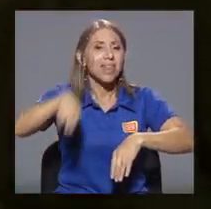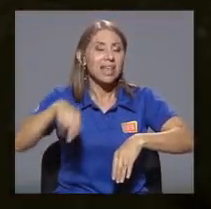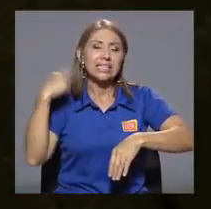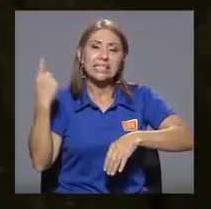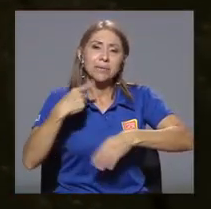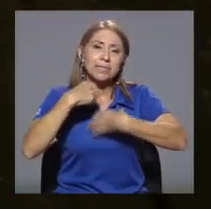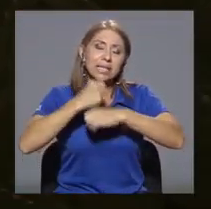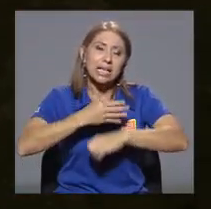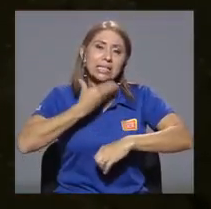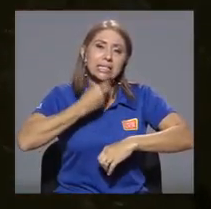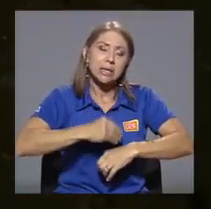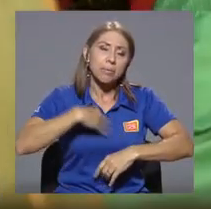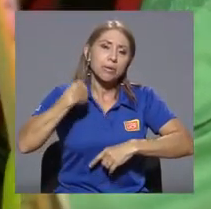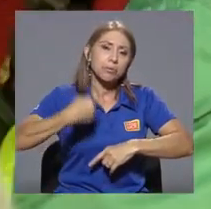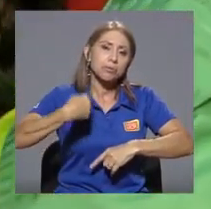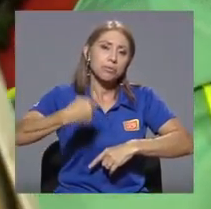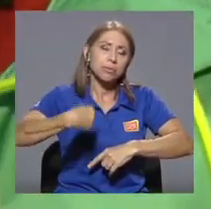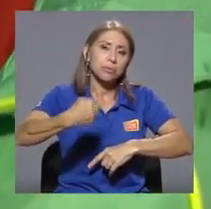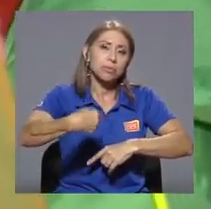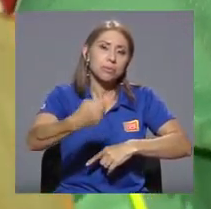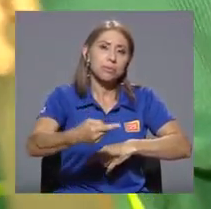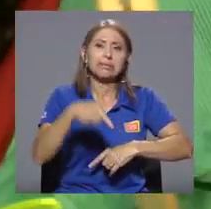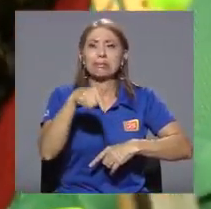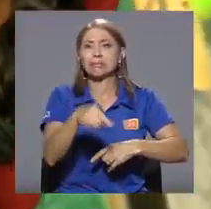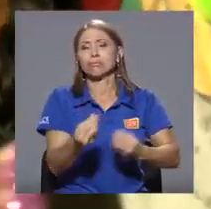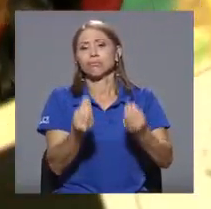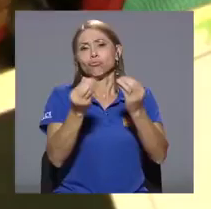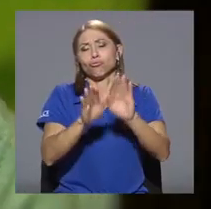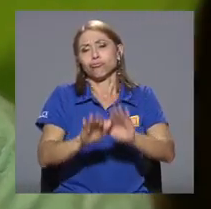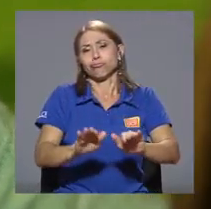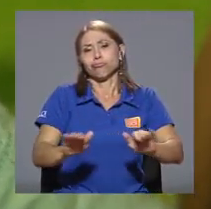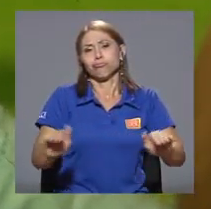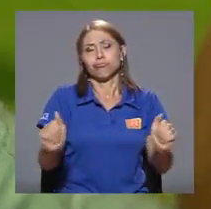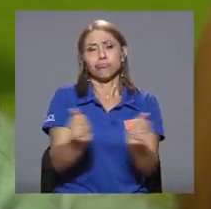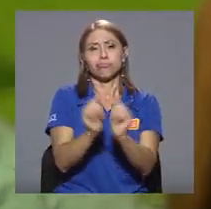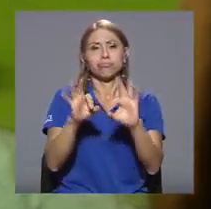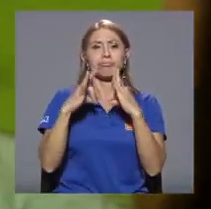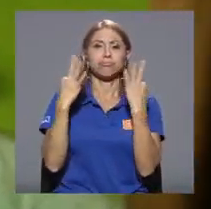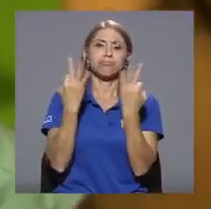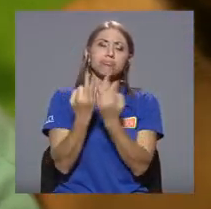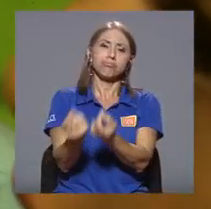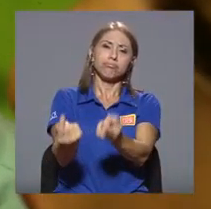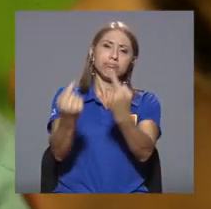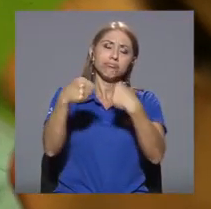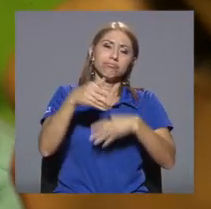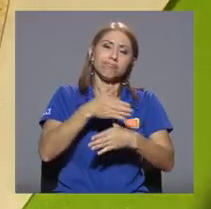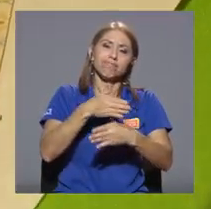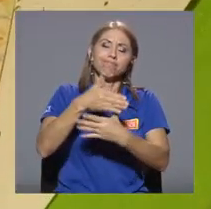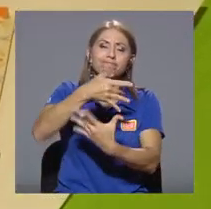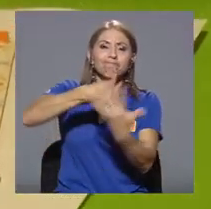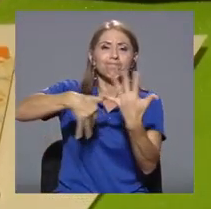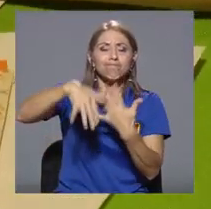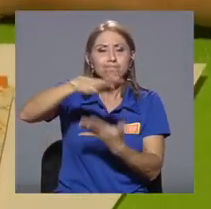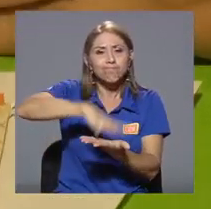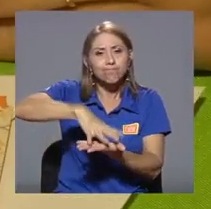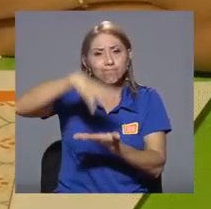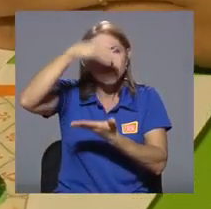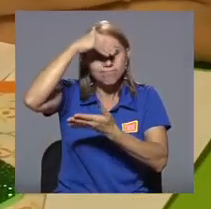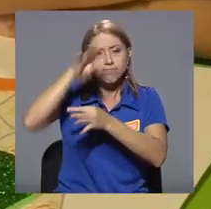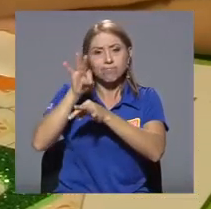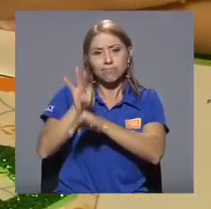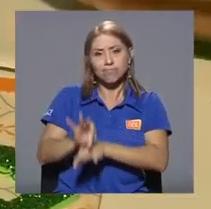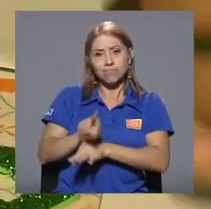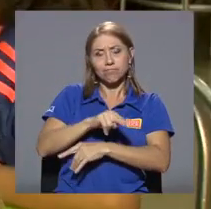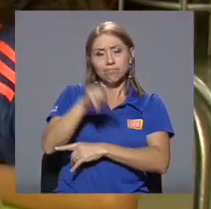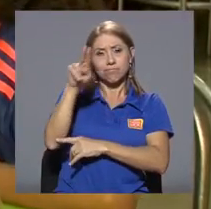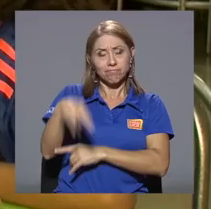nuestra universidad. Así, decenas de niños y sus familias compartieron y aprendieron sobre las tradiciones